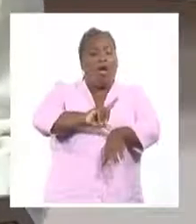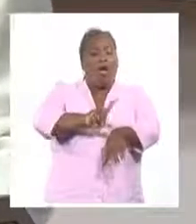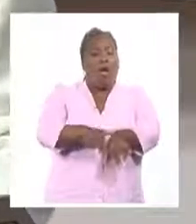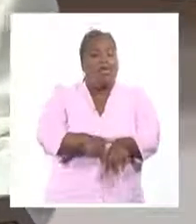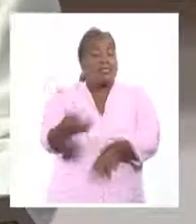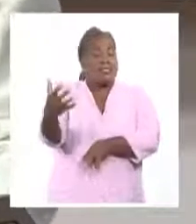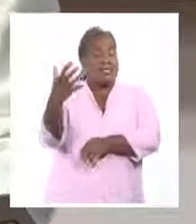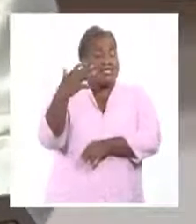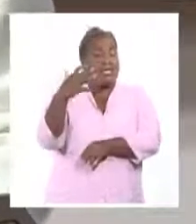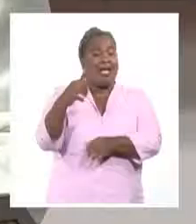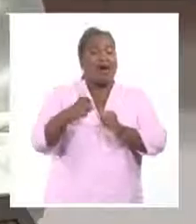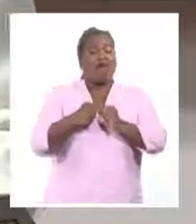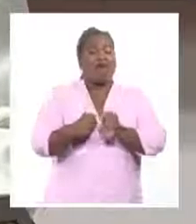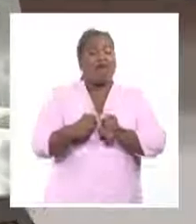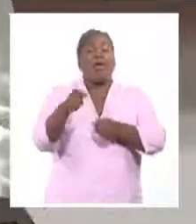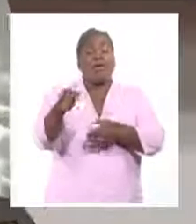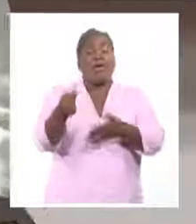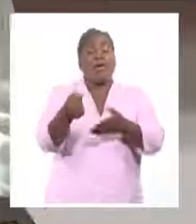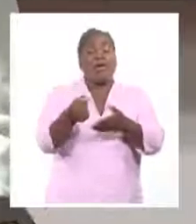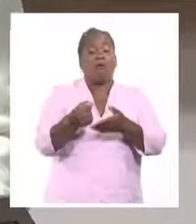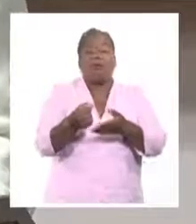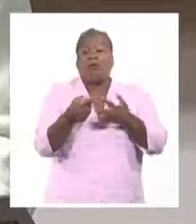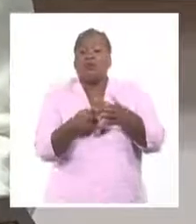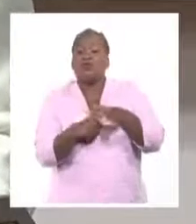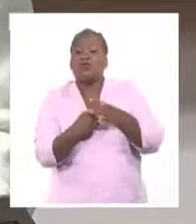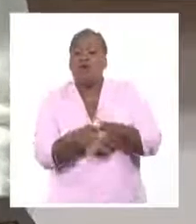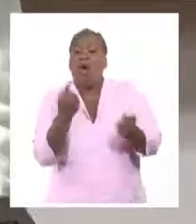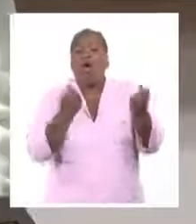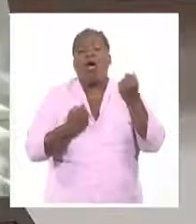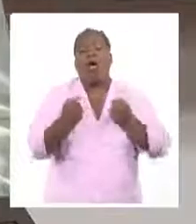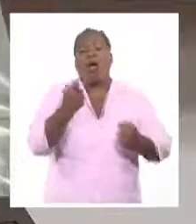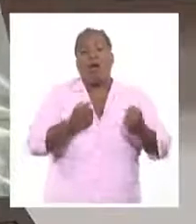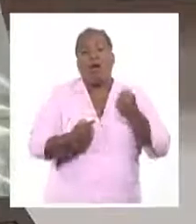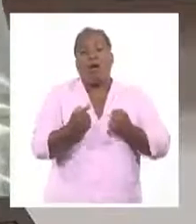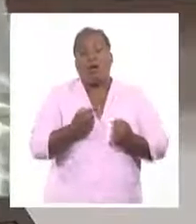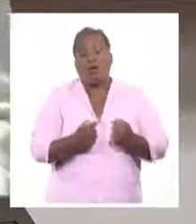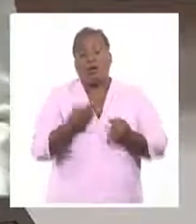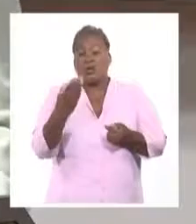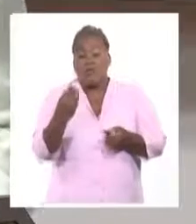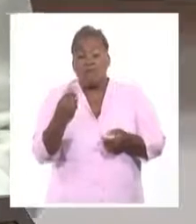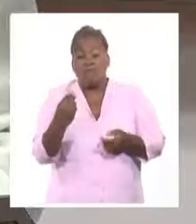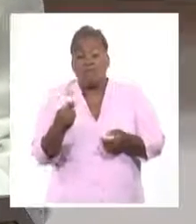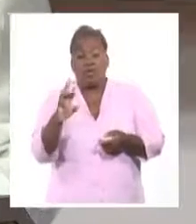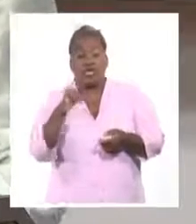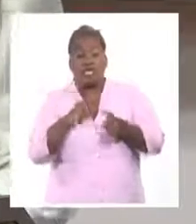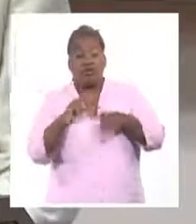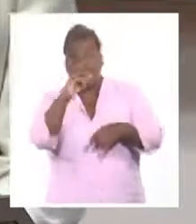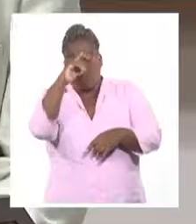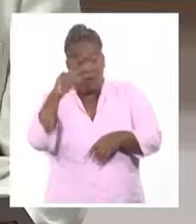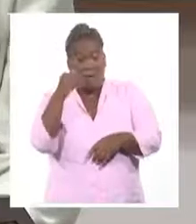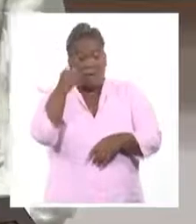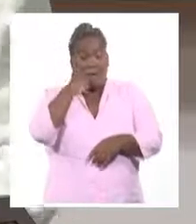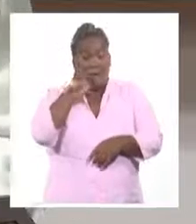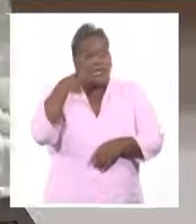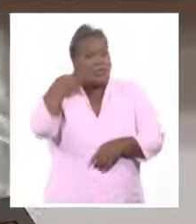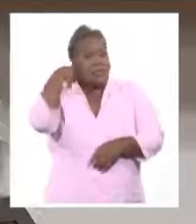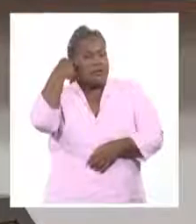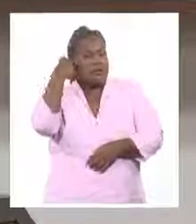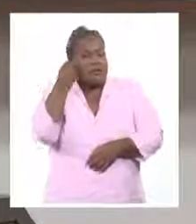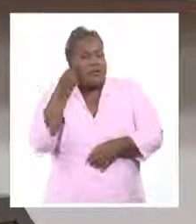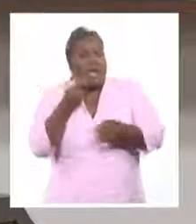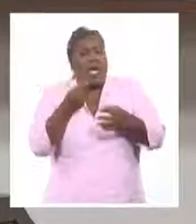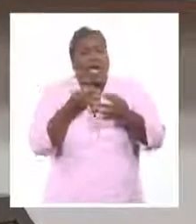crítica que nos abrió el camino a algunas soluciones y a 1000 desafíos más. Estuve estudiando los documentos